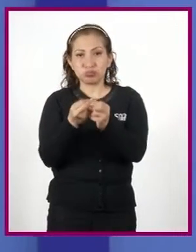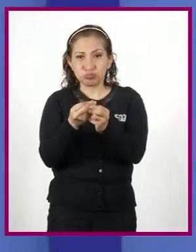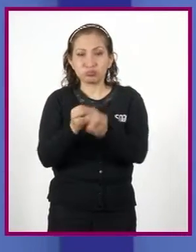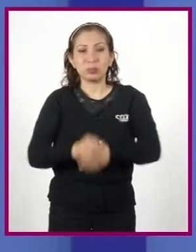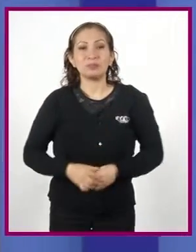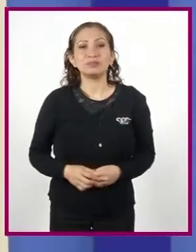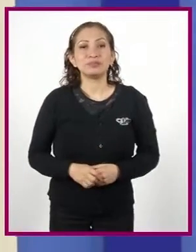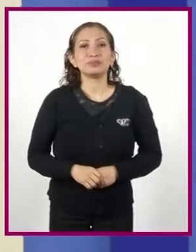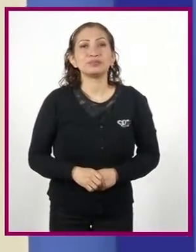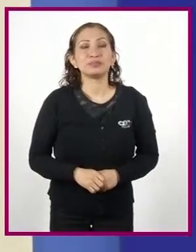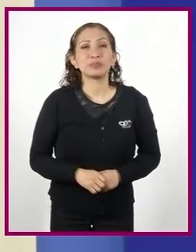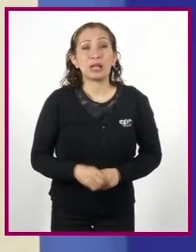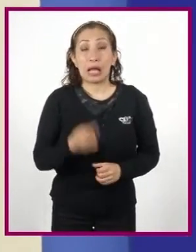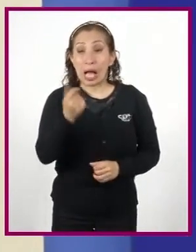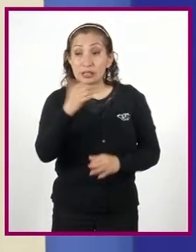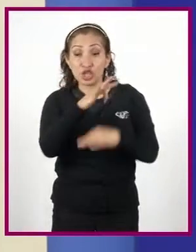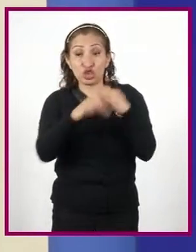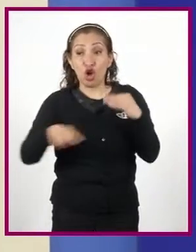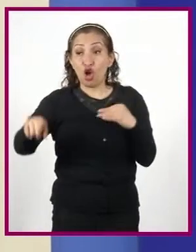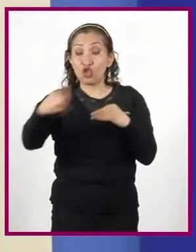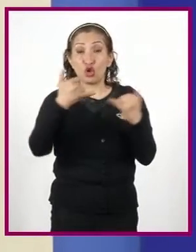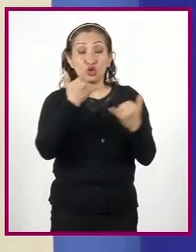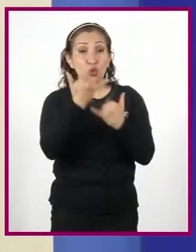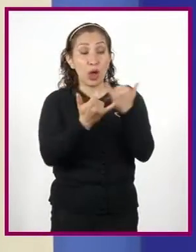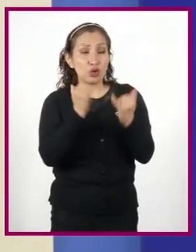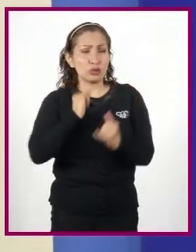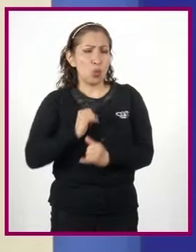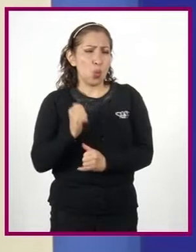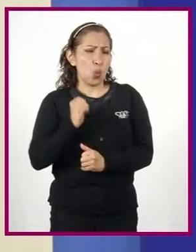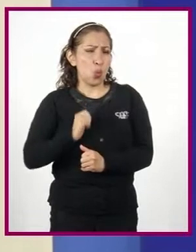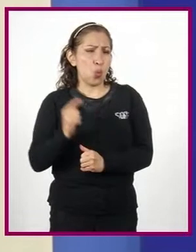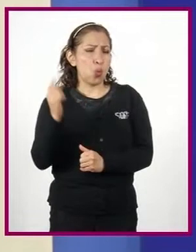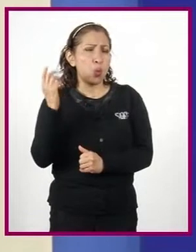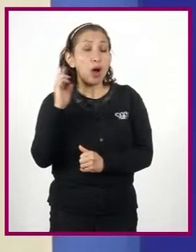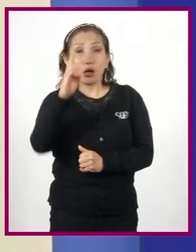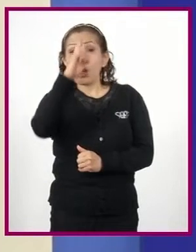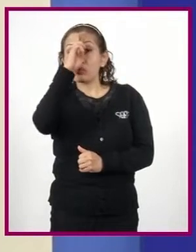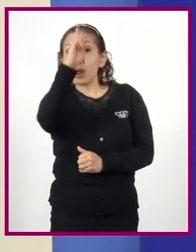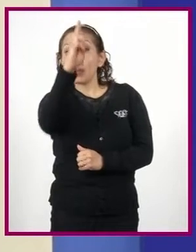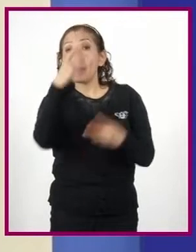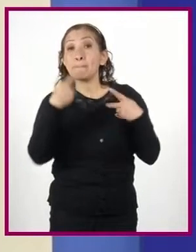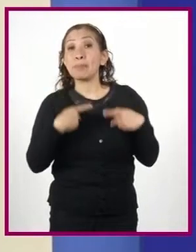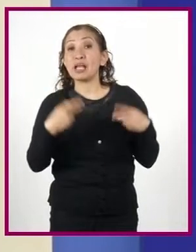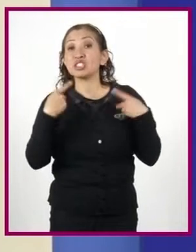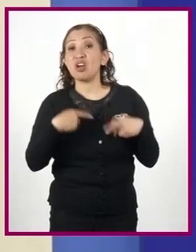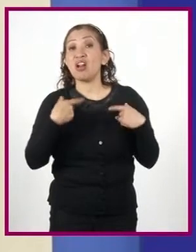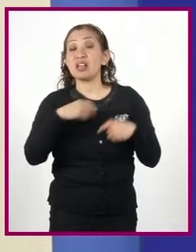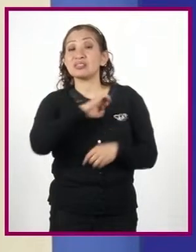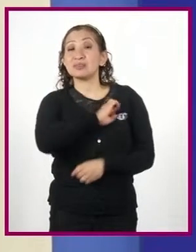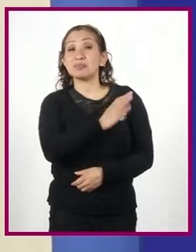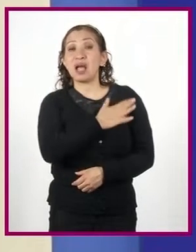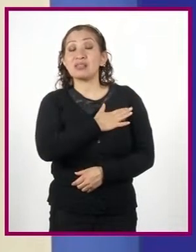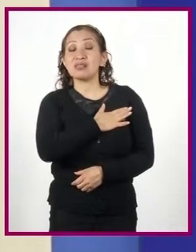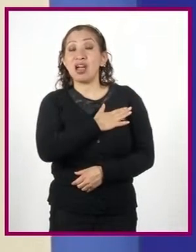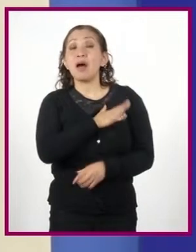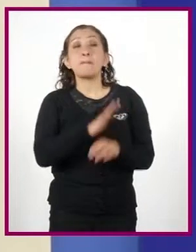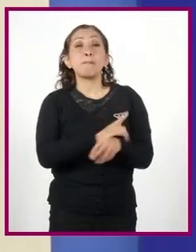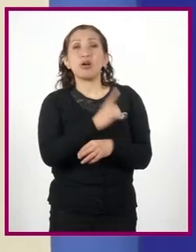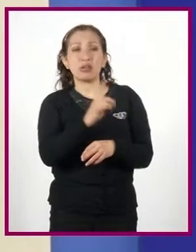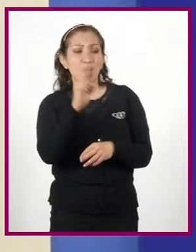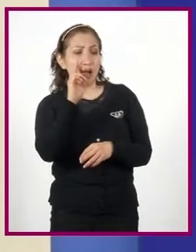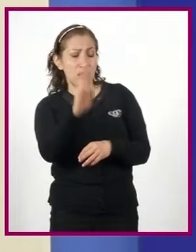juntas. Casi todos los juegos prehispánicos los prohibieron las autoridades españolas debido a